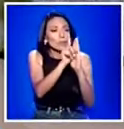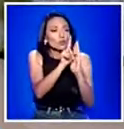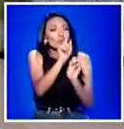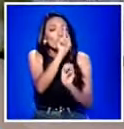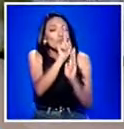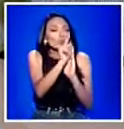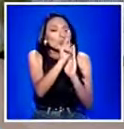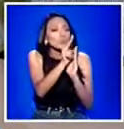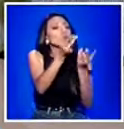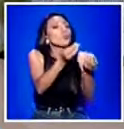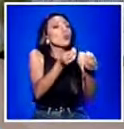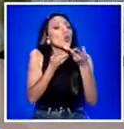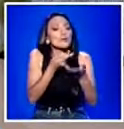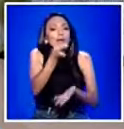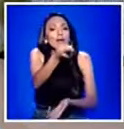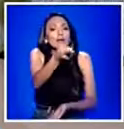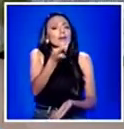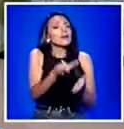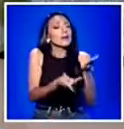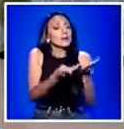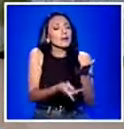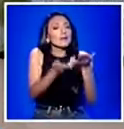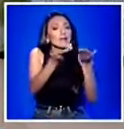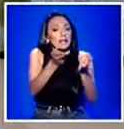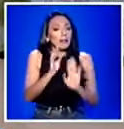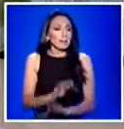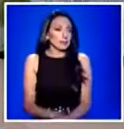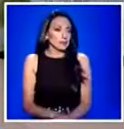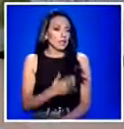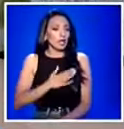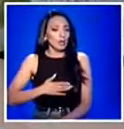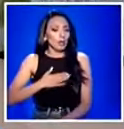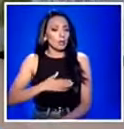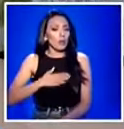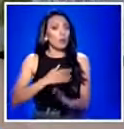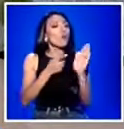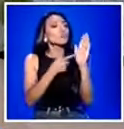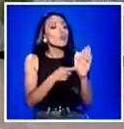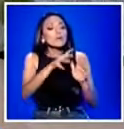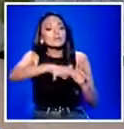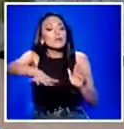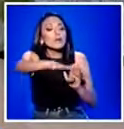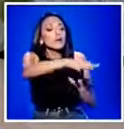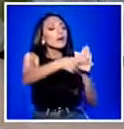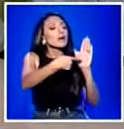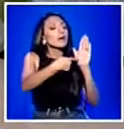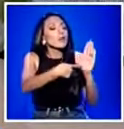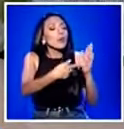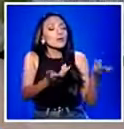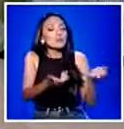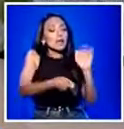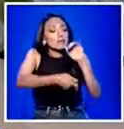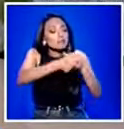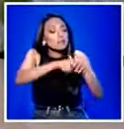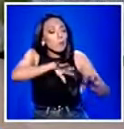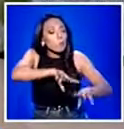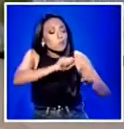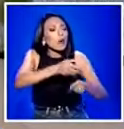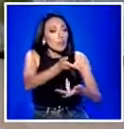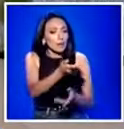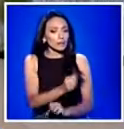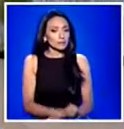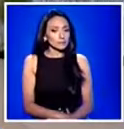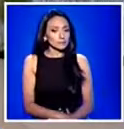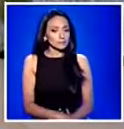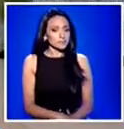que nos cuente más detalles de lo que está pasando y, por supuesto, muéstrenos esa zona donde se esconden los delincuentes. Buenos días, adelante.